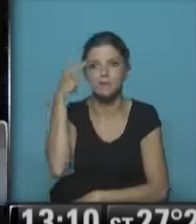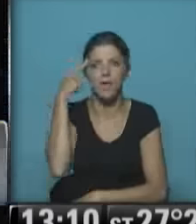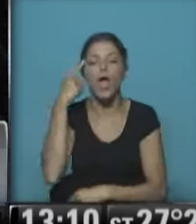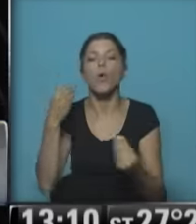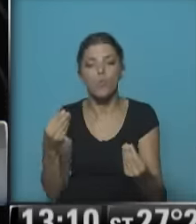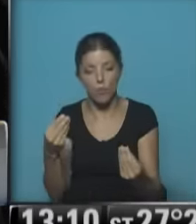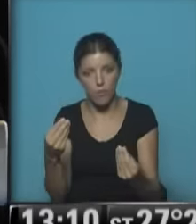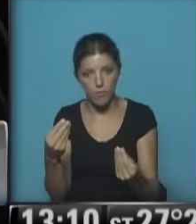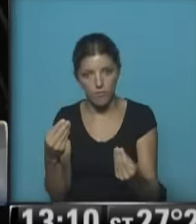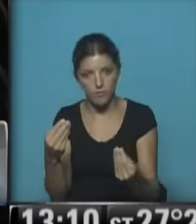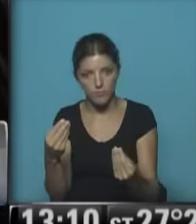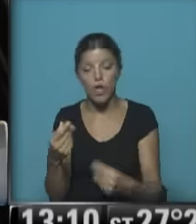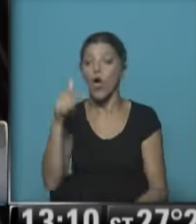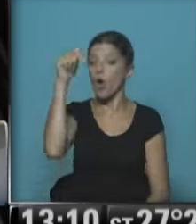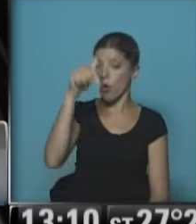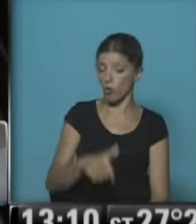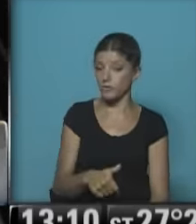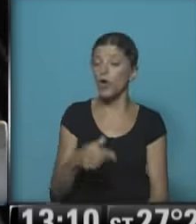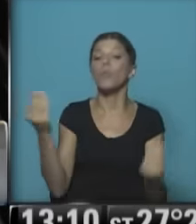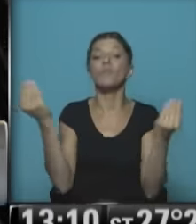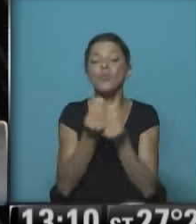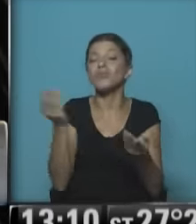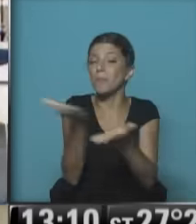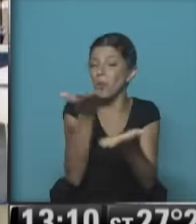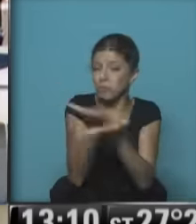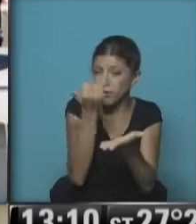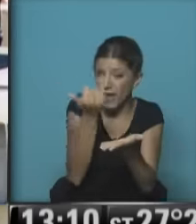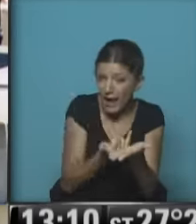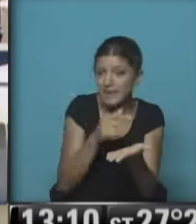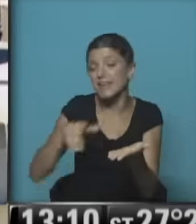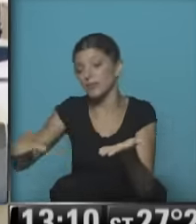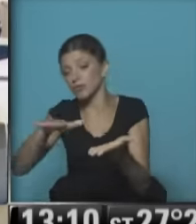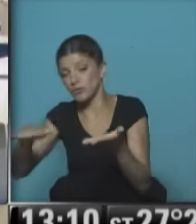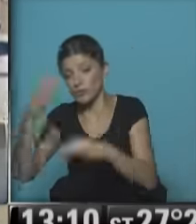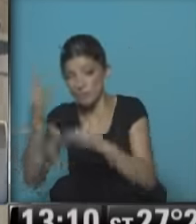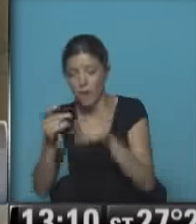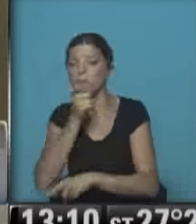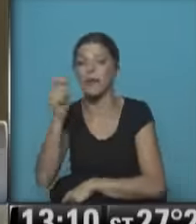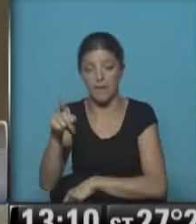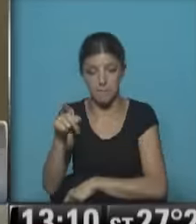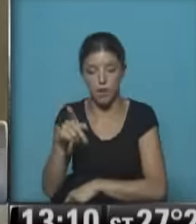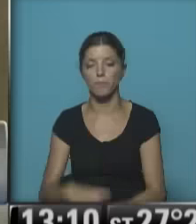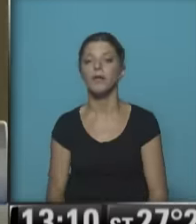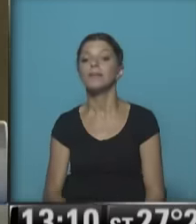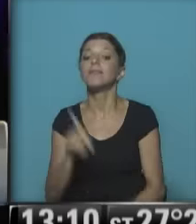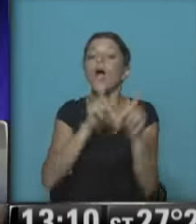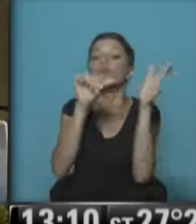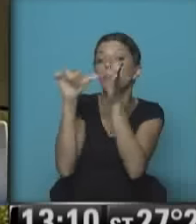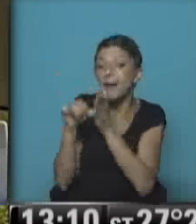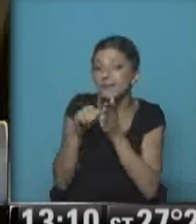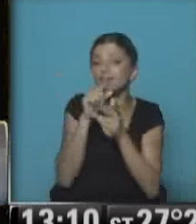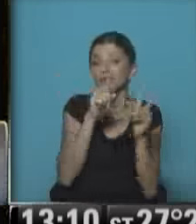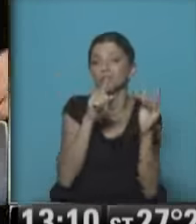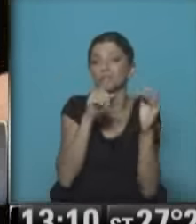consecuencias? El actual exceso de demanda se sustenta en hechos reales, como la desaceleración de las compras de países que han